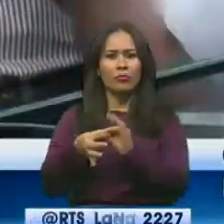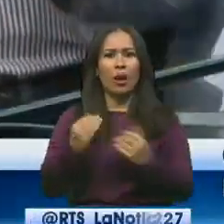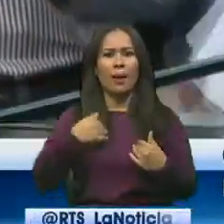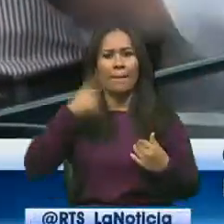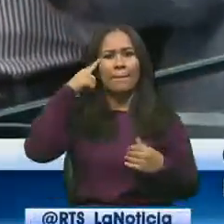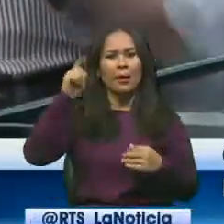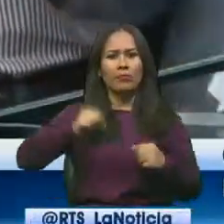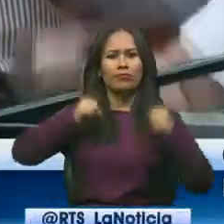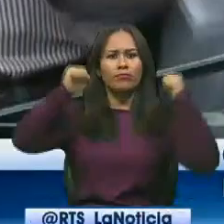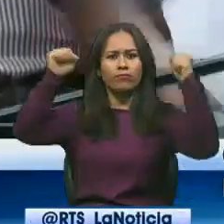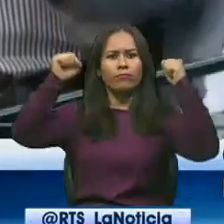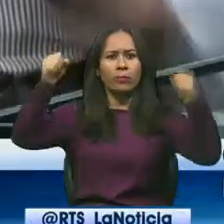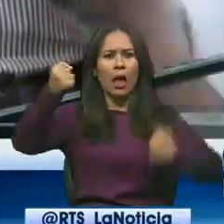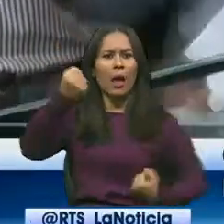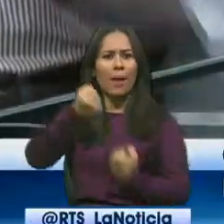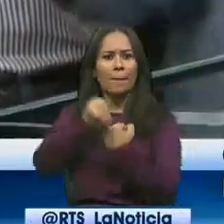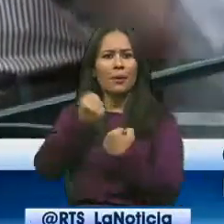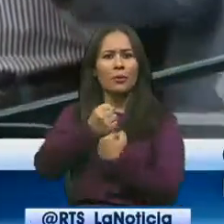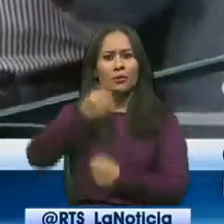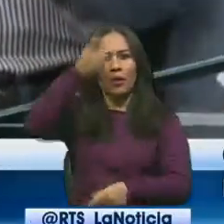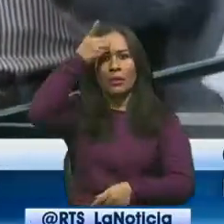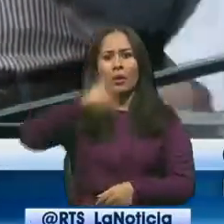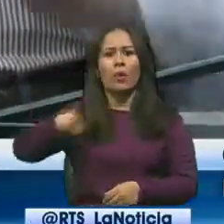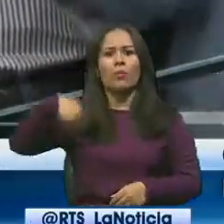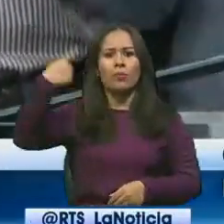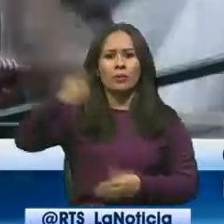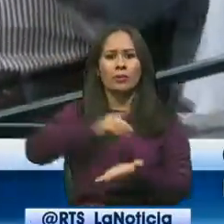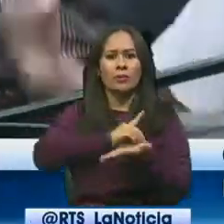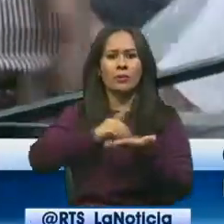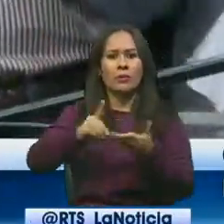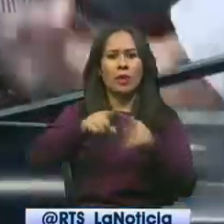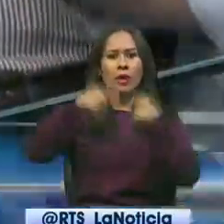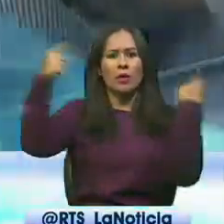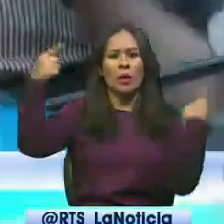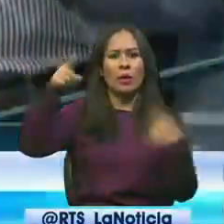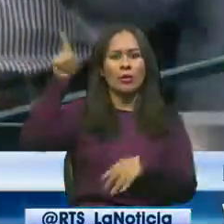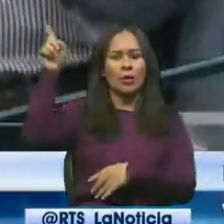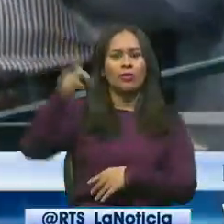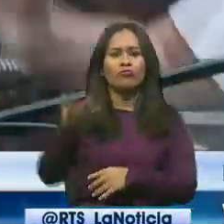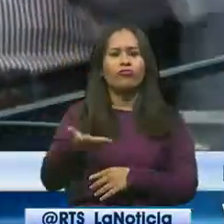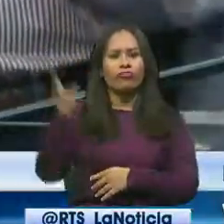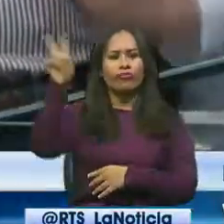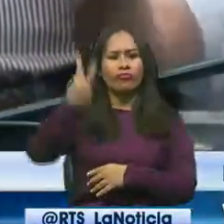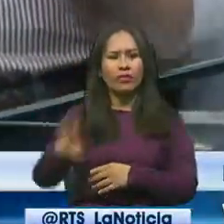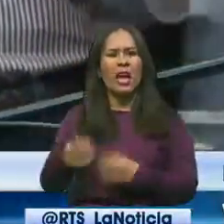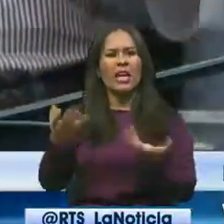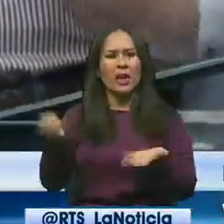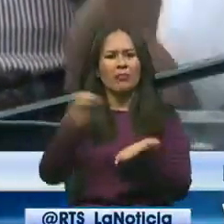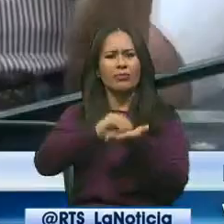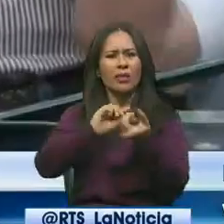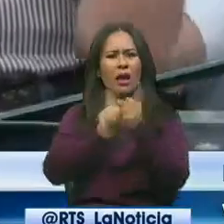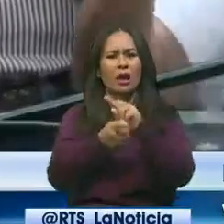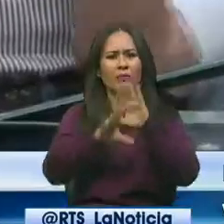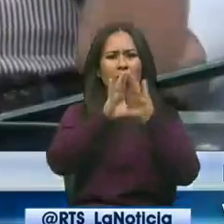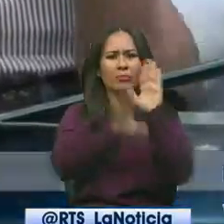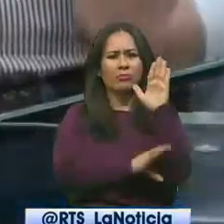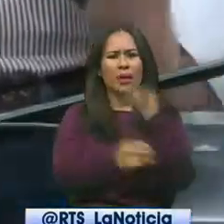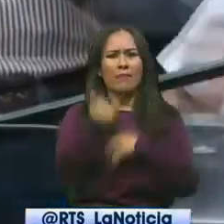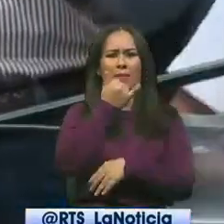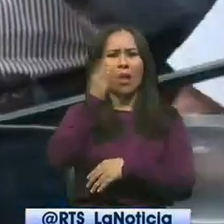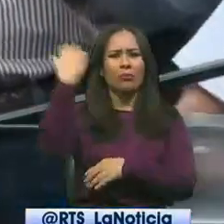la escalada definitiva que será la próxima semana, enfrentar el fraude constituyente y lograr la restitución del